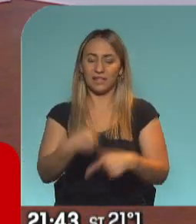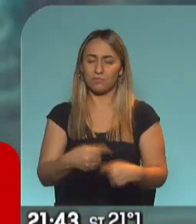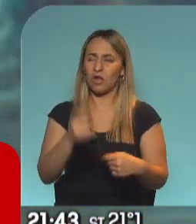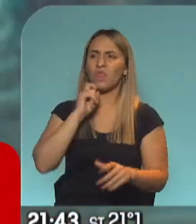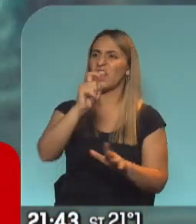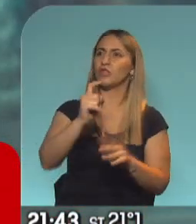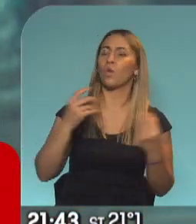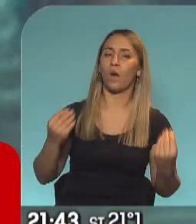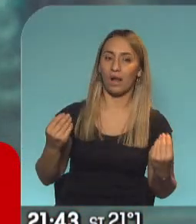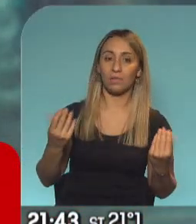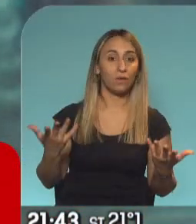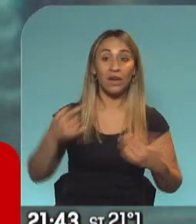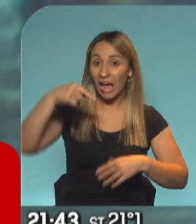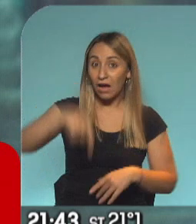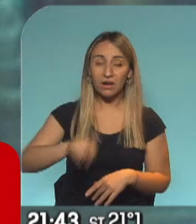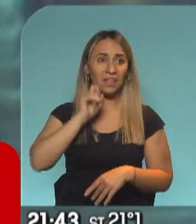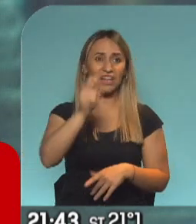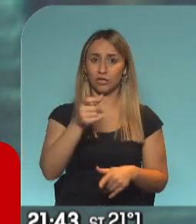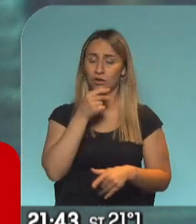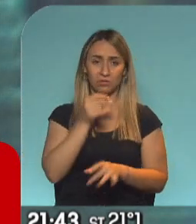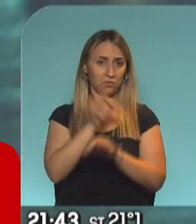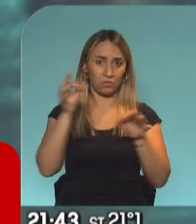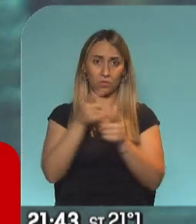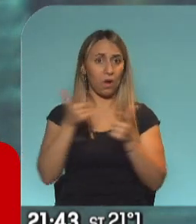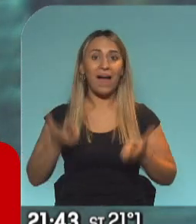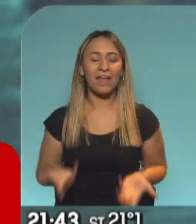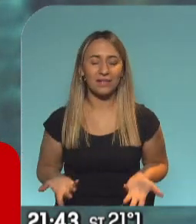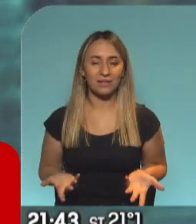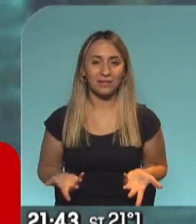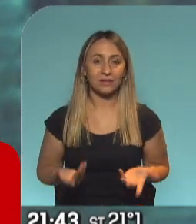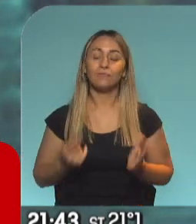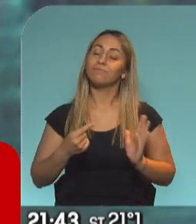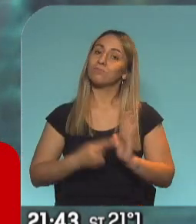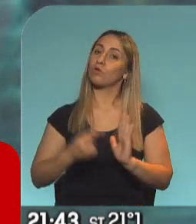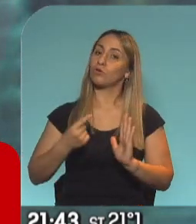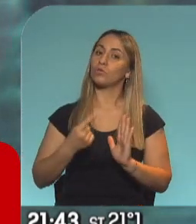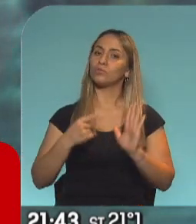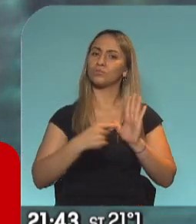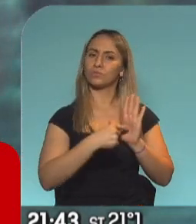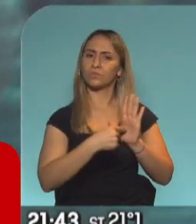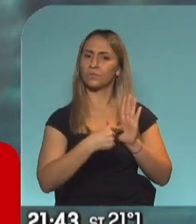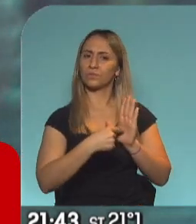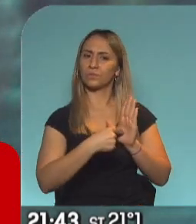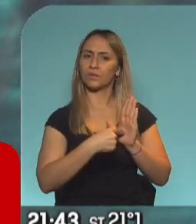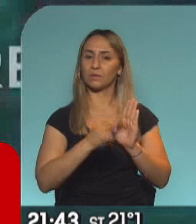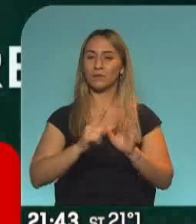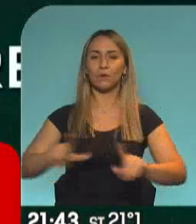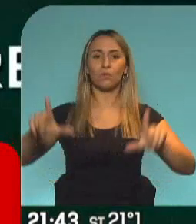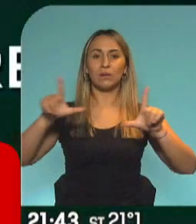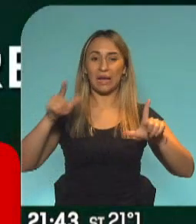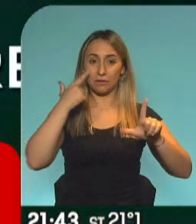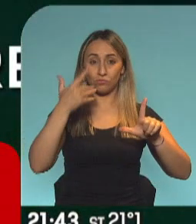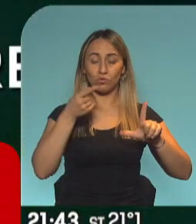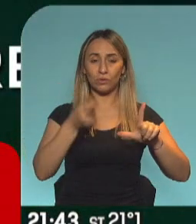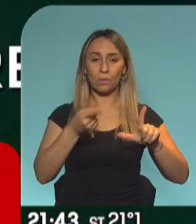Bueno, hoy, aquí y ahora, de ninguno. No hay ninguno. De ninguno. A lo sumo, de una contravención, veíamos recién en la placa, que esta es